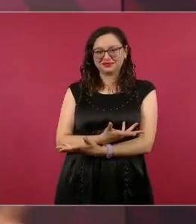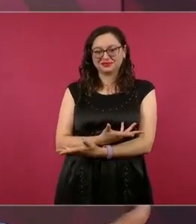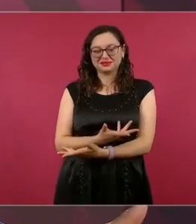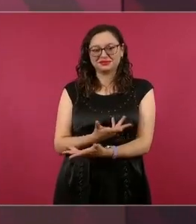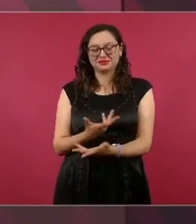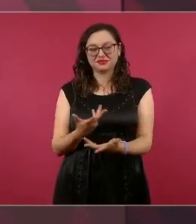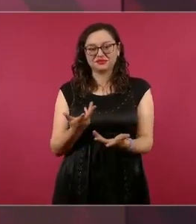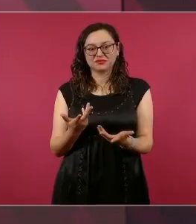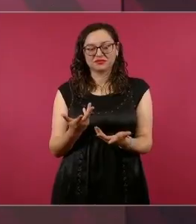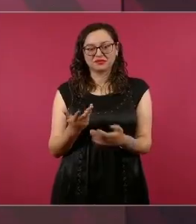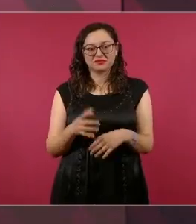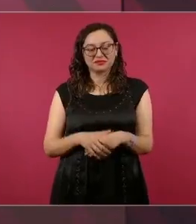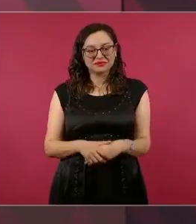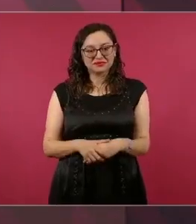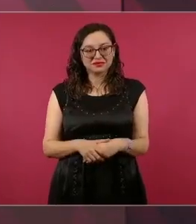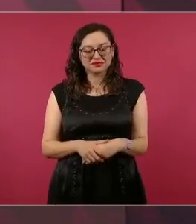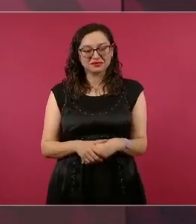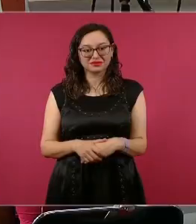deliberada,